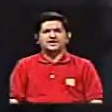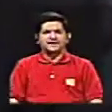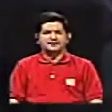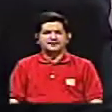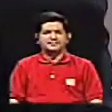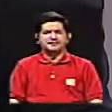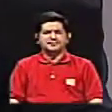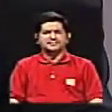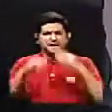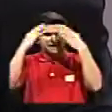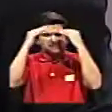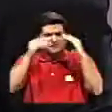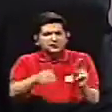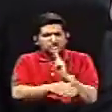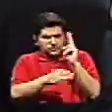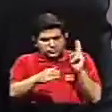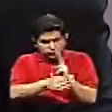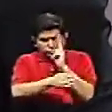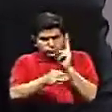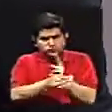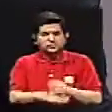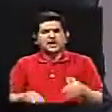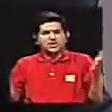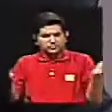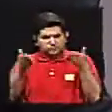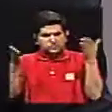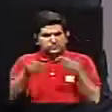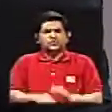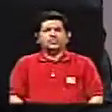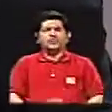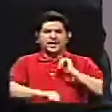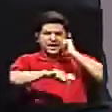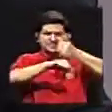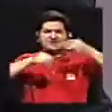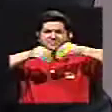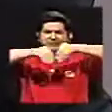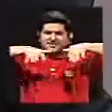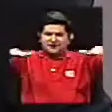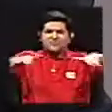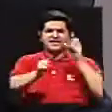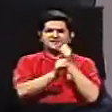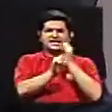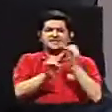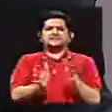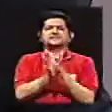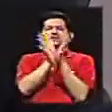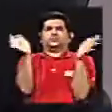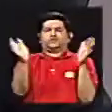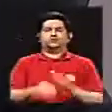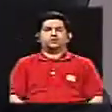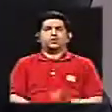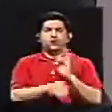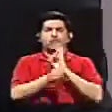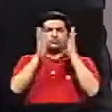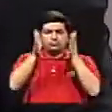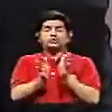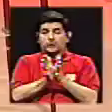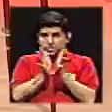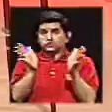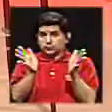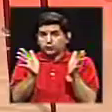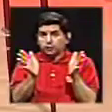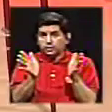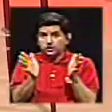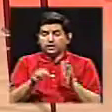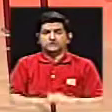se han estado usando para promover la creación de unas redes en instituciones públicas de funcionarios públicos